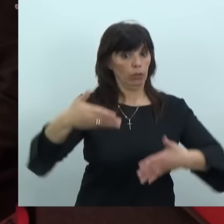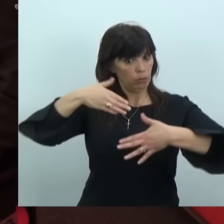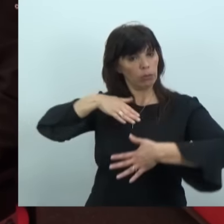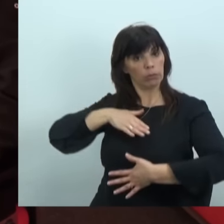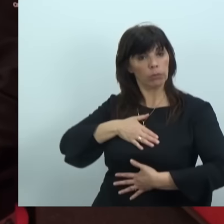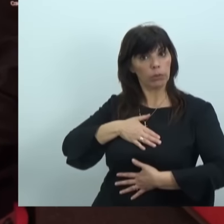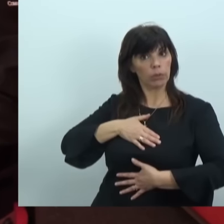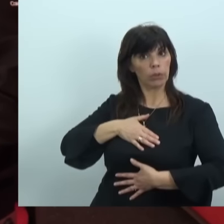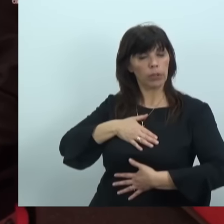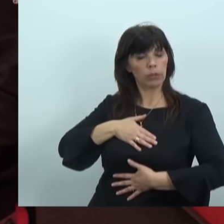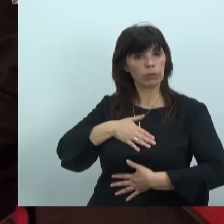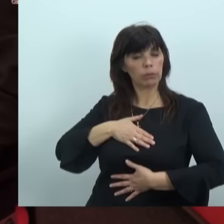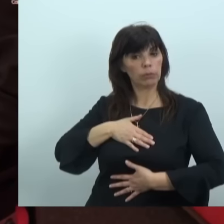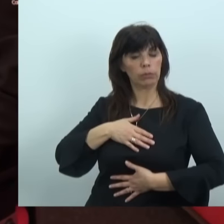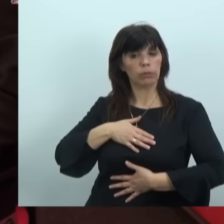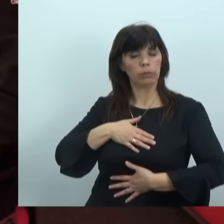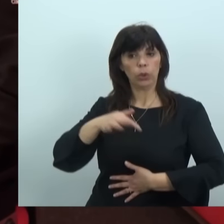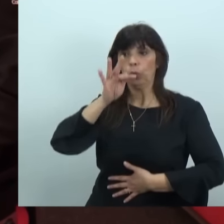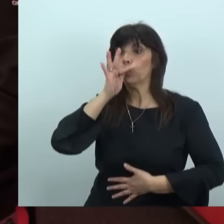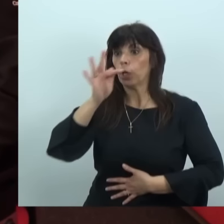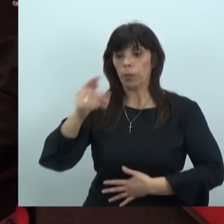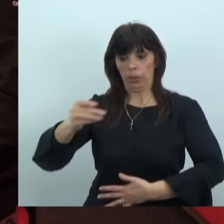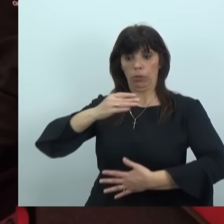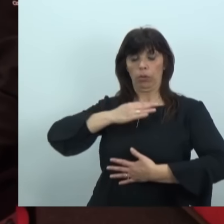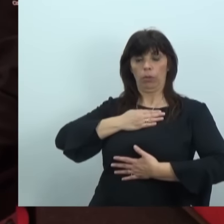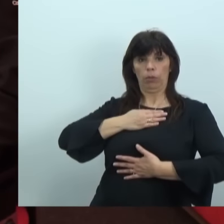a esa promesa le puede llamar profecía.